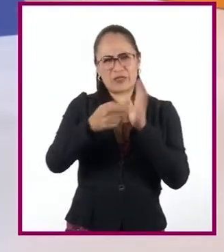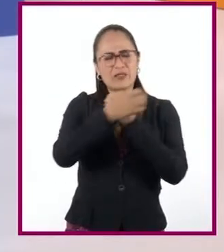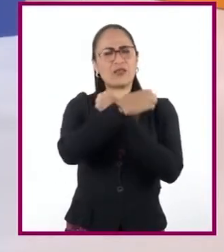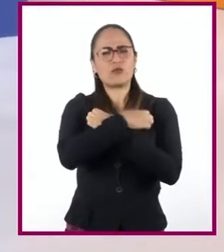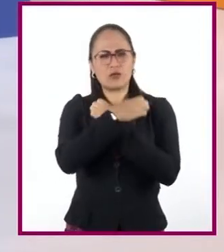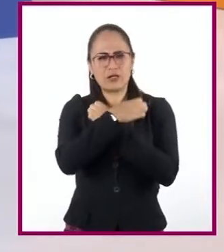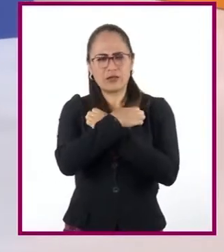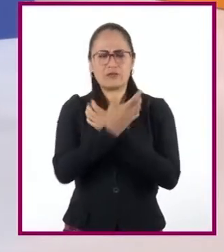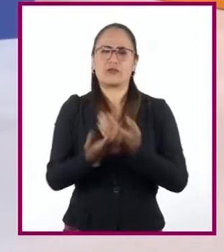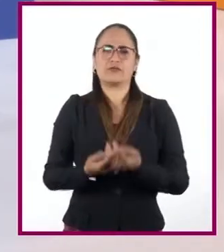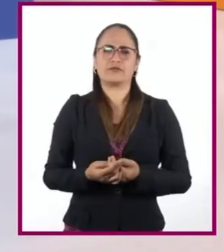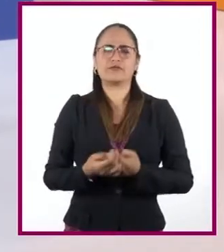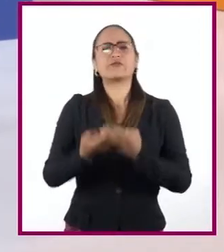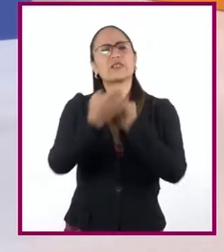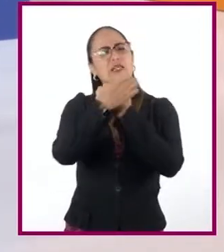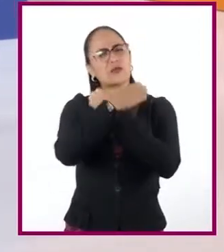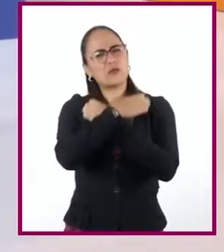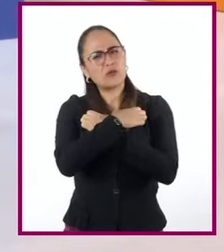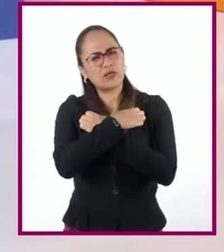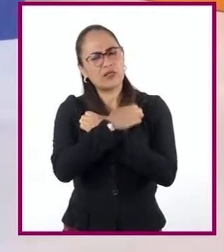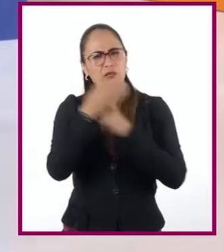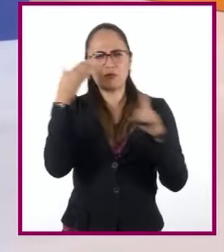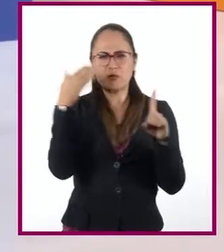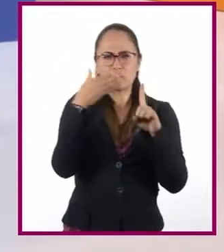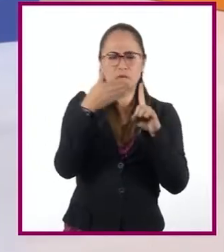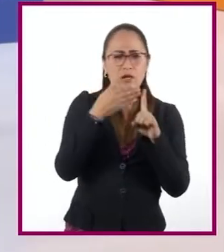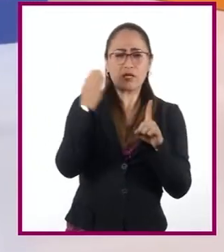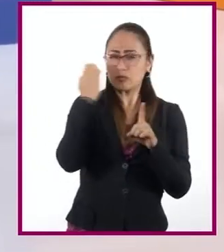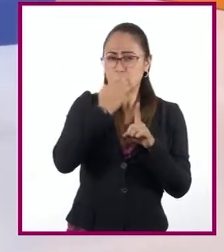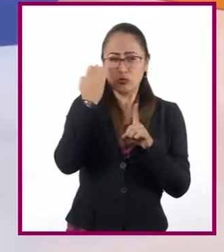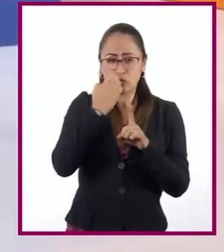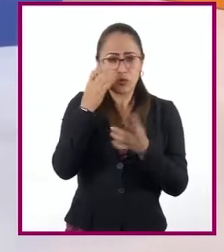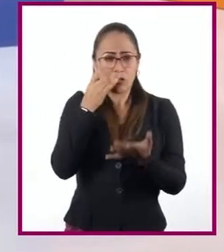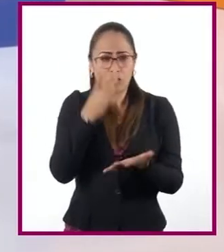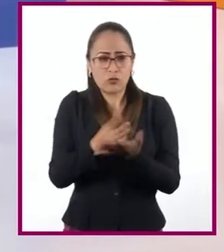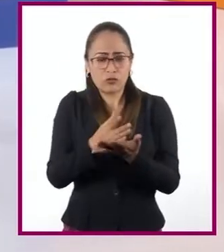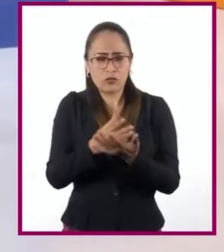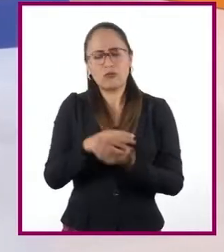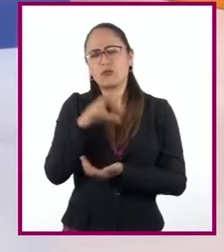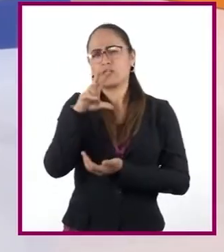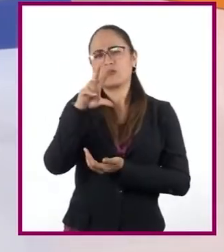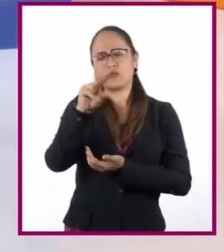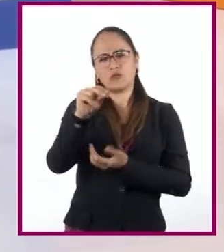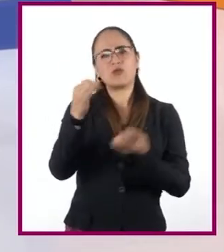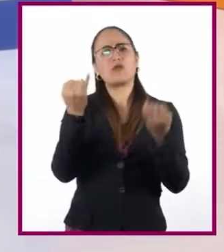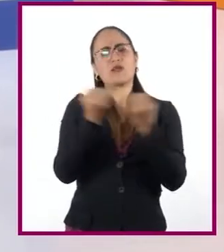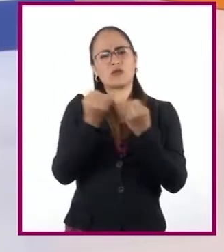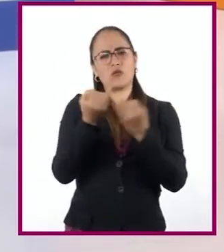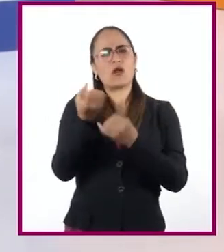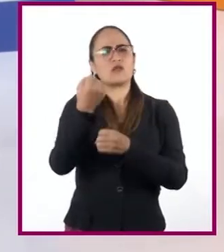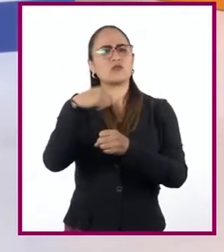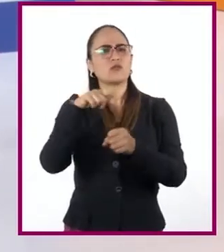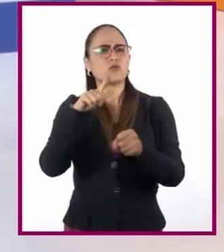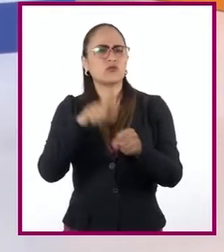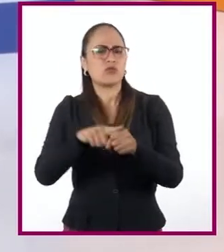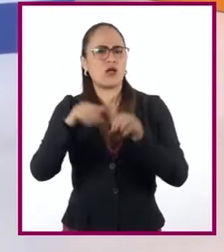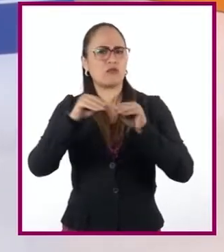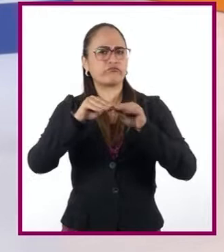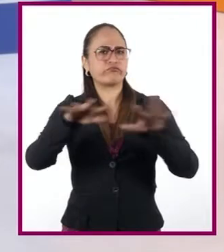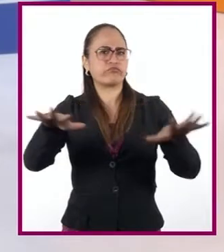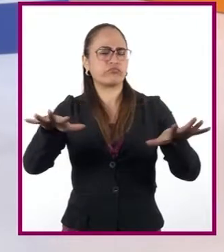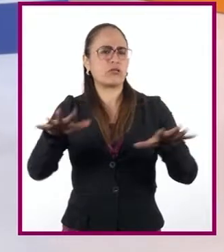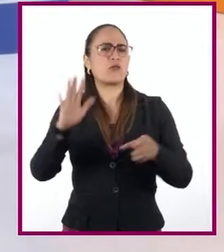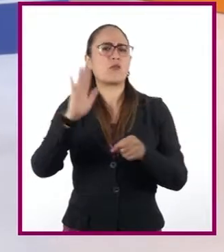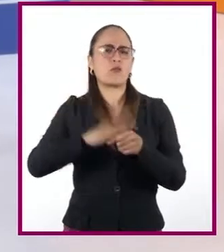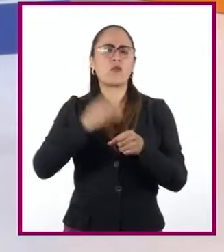Y educativa no solo en el sentido académico, sino también en un sentido social, debido a